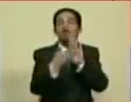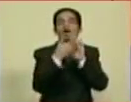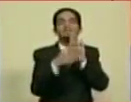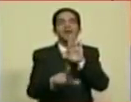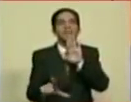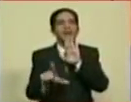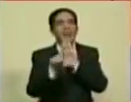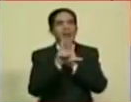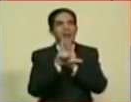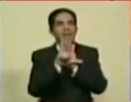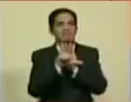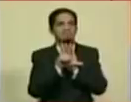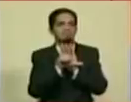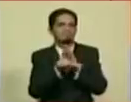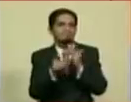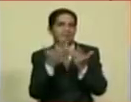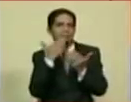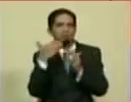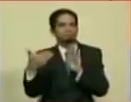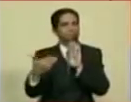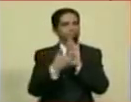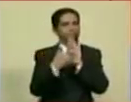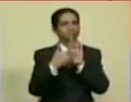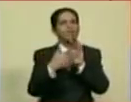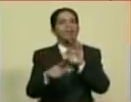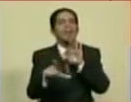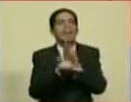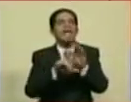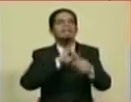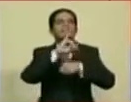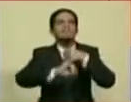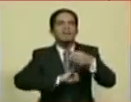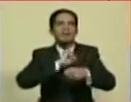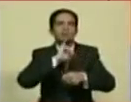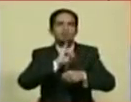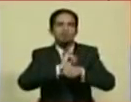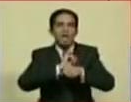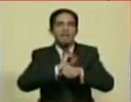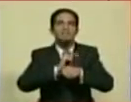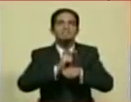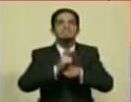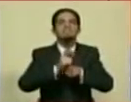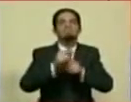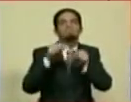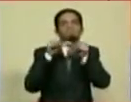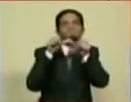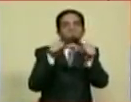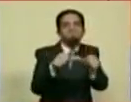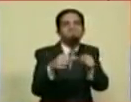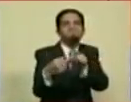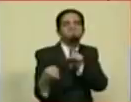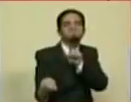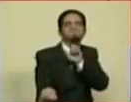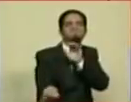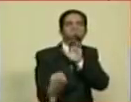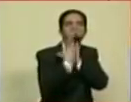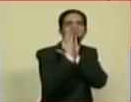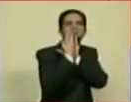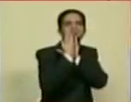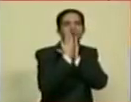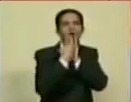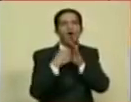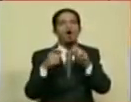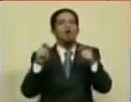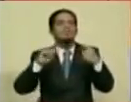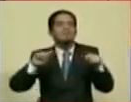luz del derecho internacional, van a seguir golpeando o intentando